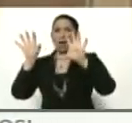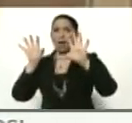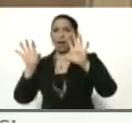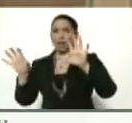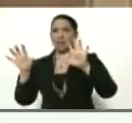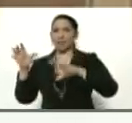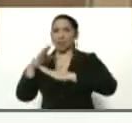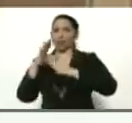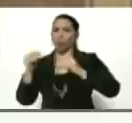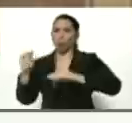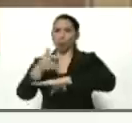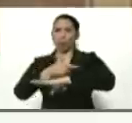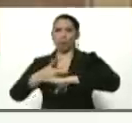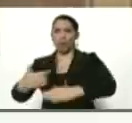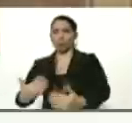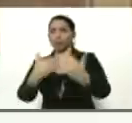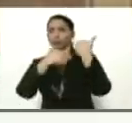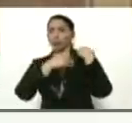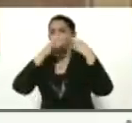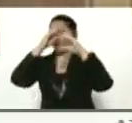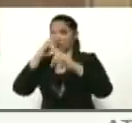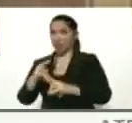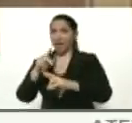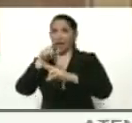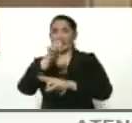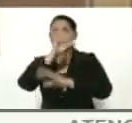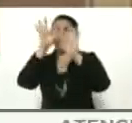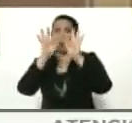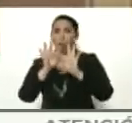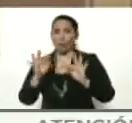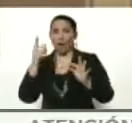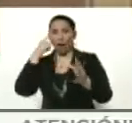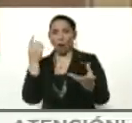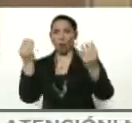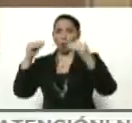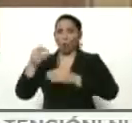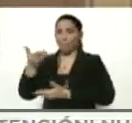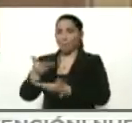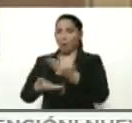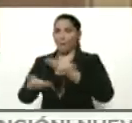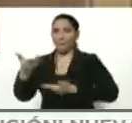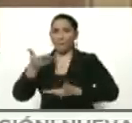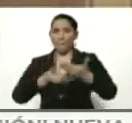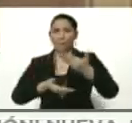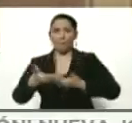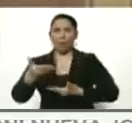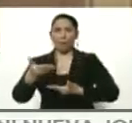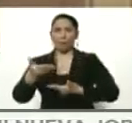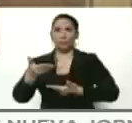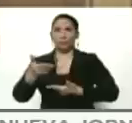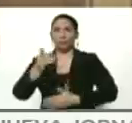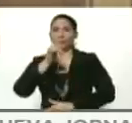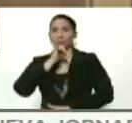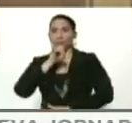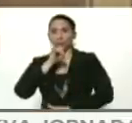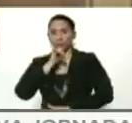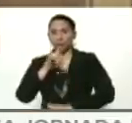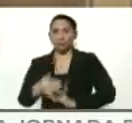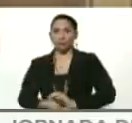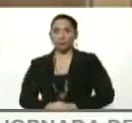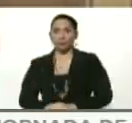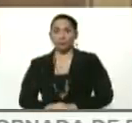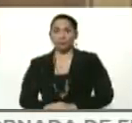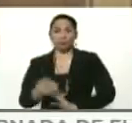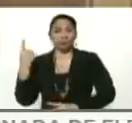los gobiernos, a respetar estos mecanismos de cooperación, estos mecanismos de intercambio de información. Es